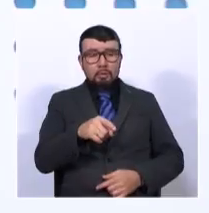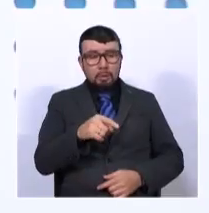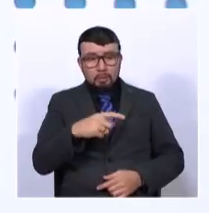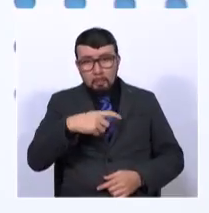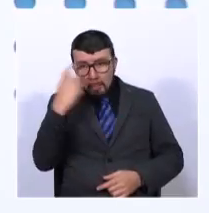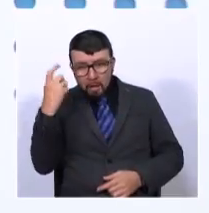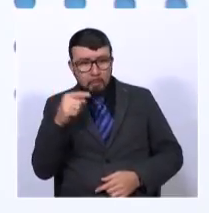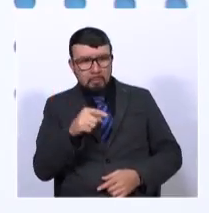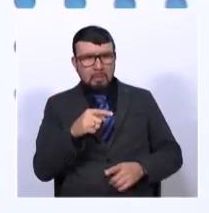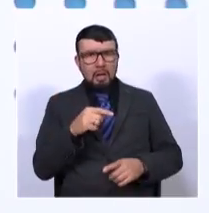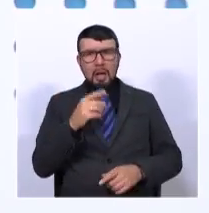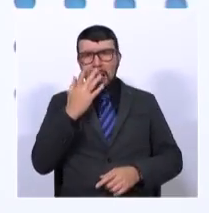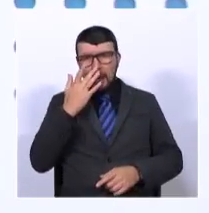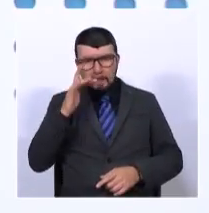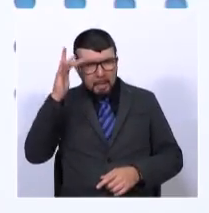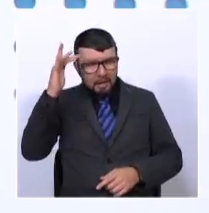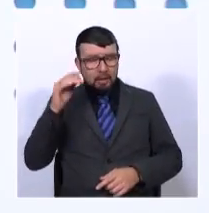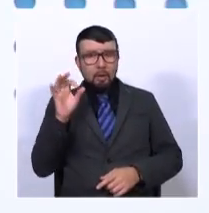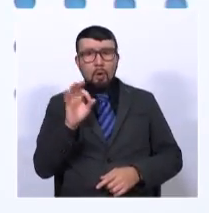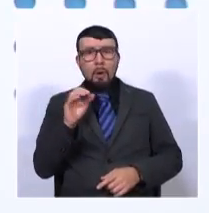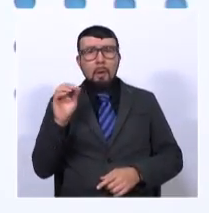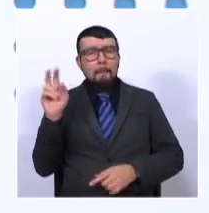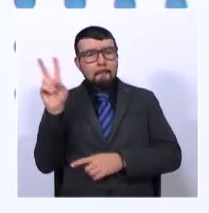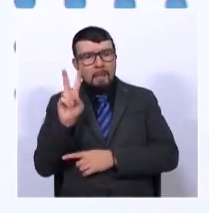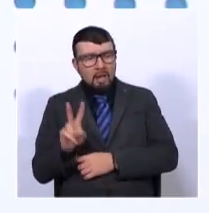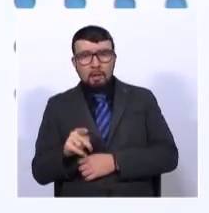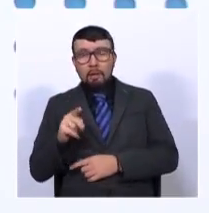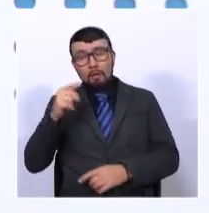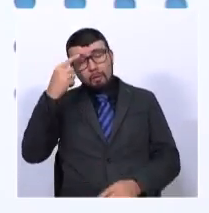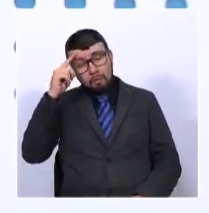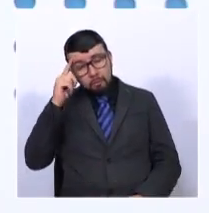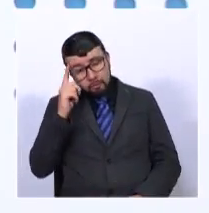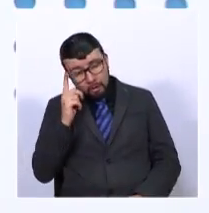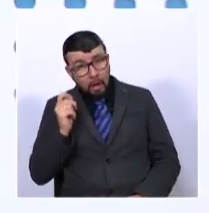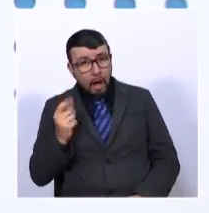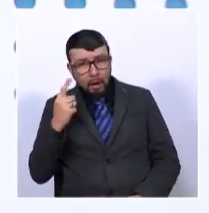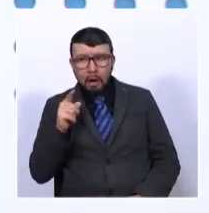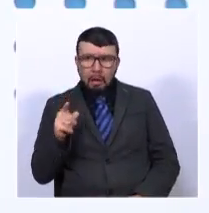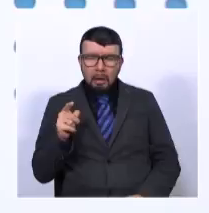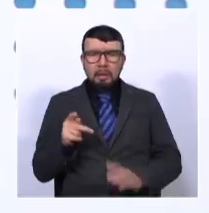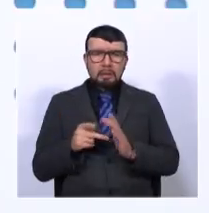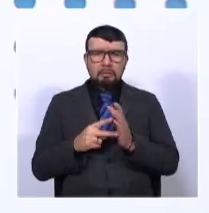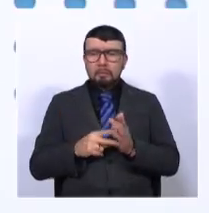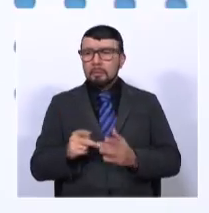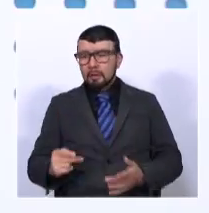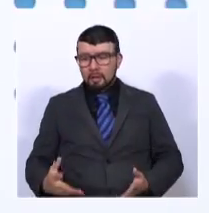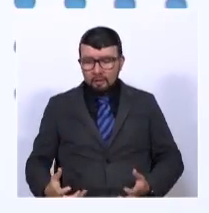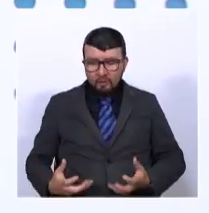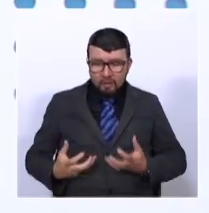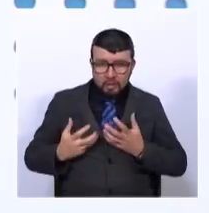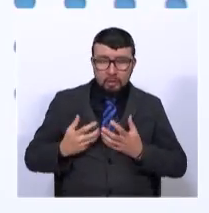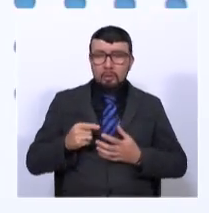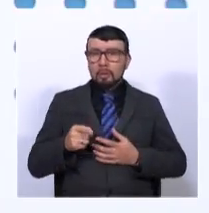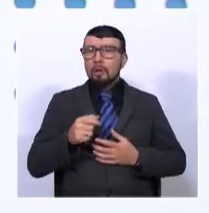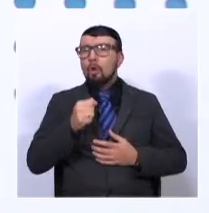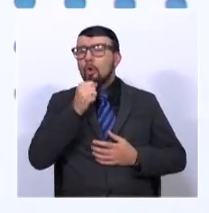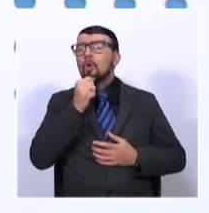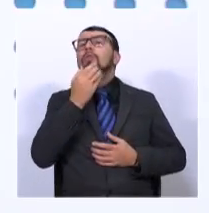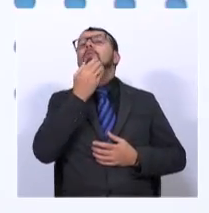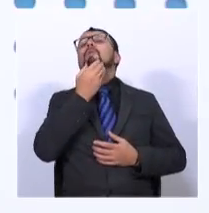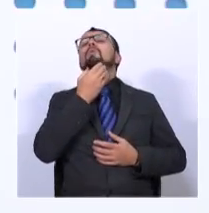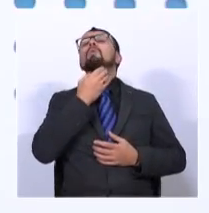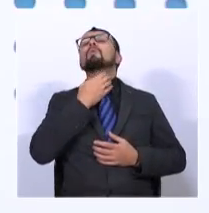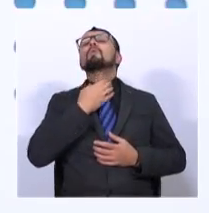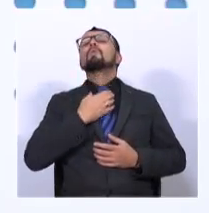pero puede ser amarilla o verde. Si hay fiebre, si hay malestar, ya podemos estar pensando en un problema infeccioso a nivel de todo este árbol